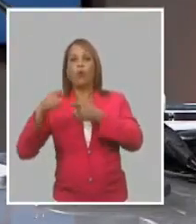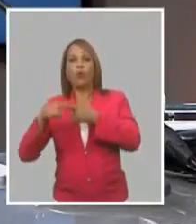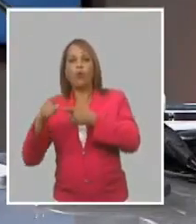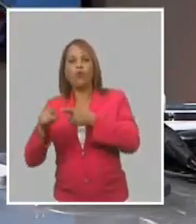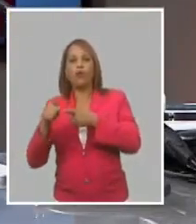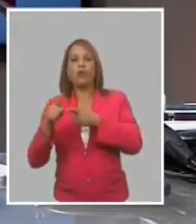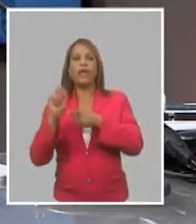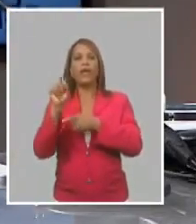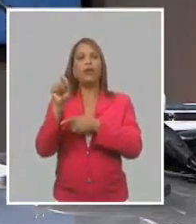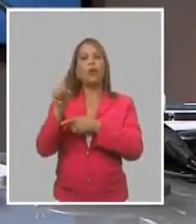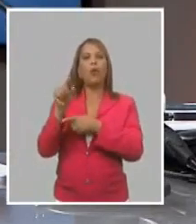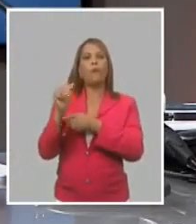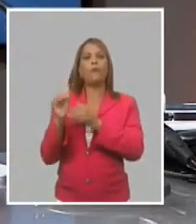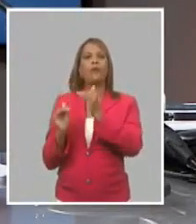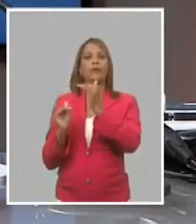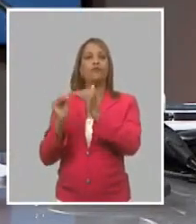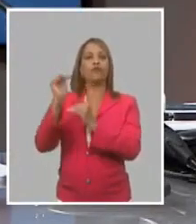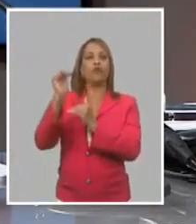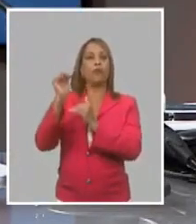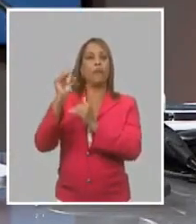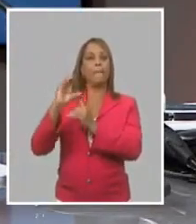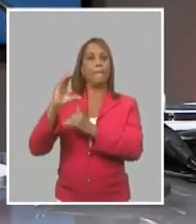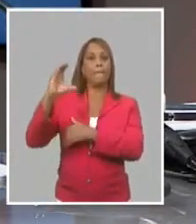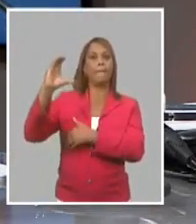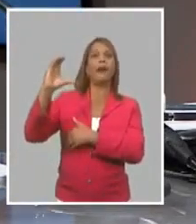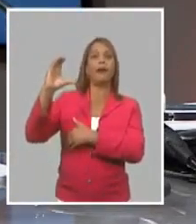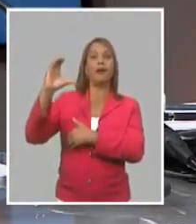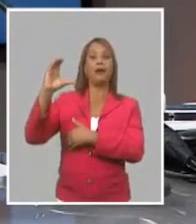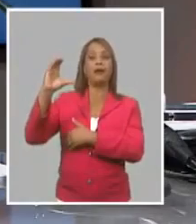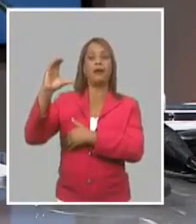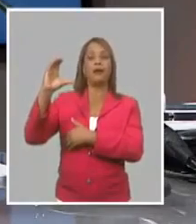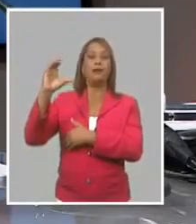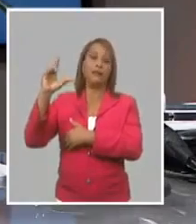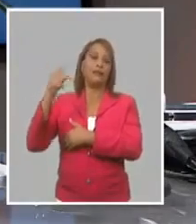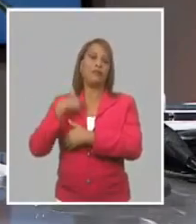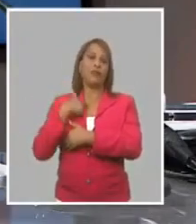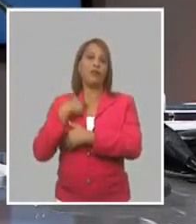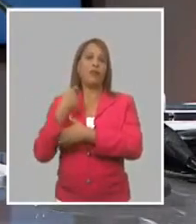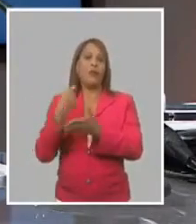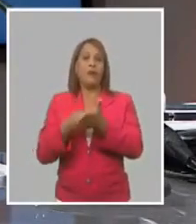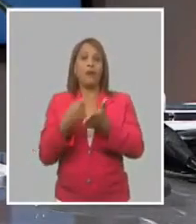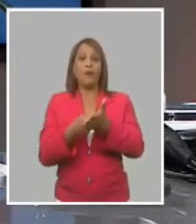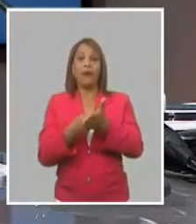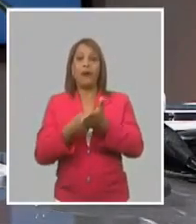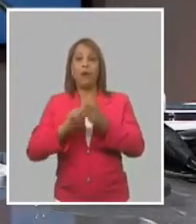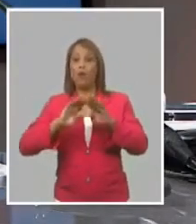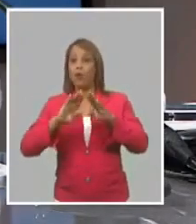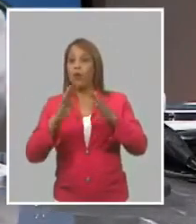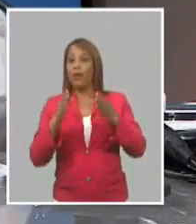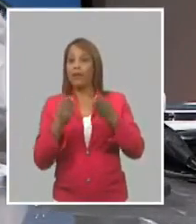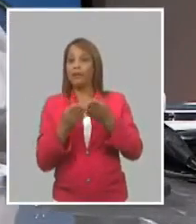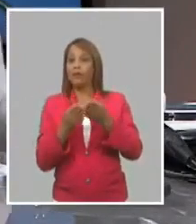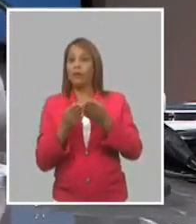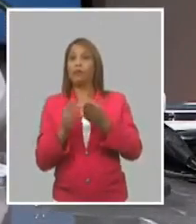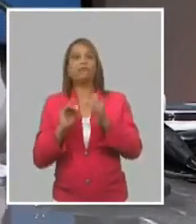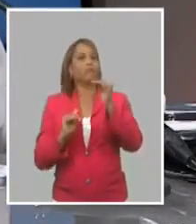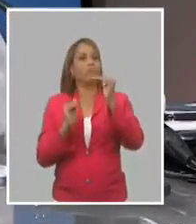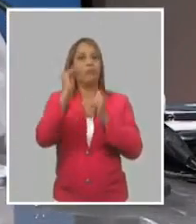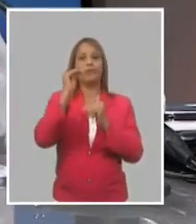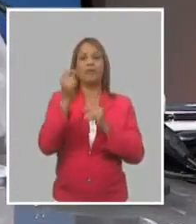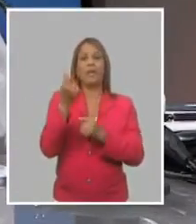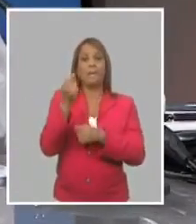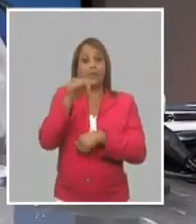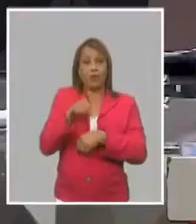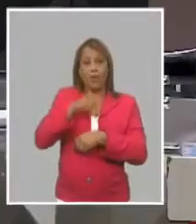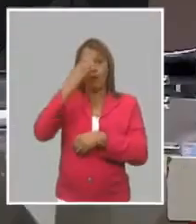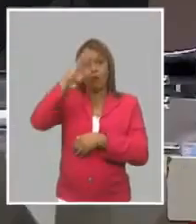importados suben su precio y en correspondencia todos los precios mayoristas en Cuba van a subir. Estoy hablando de